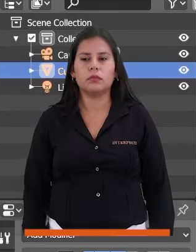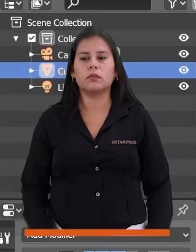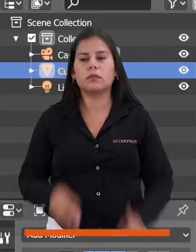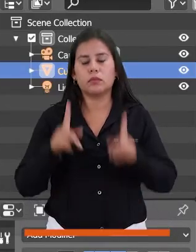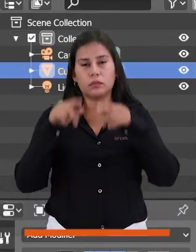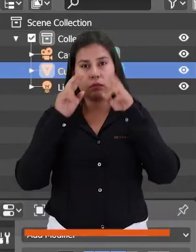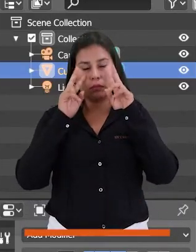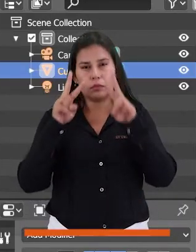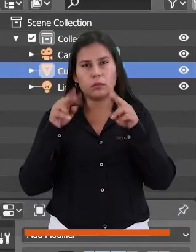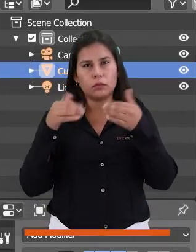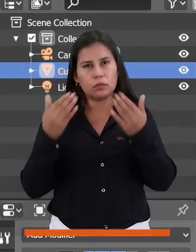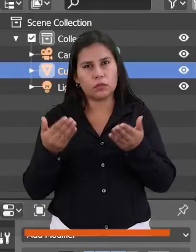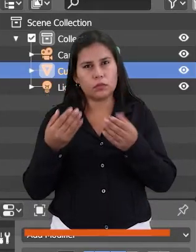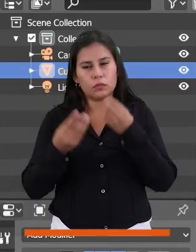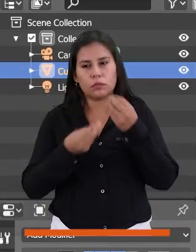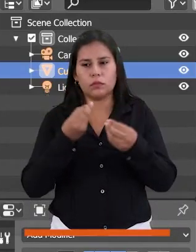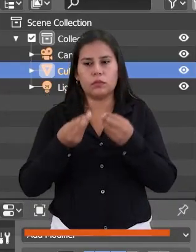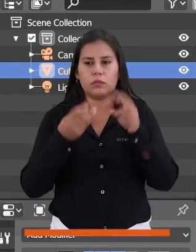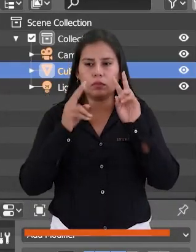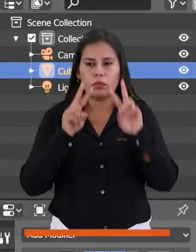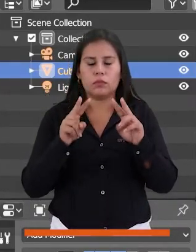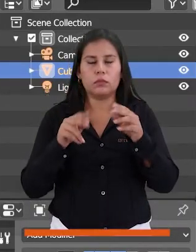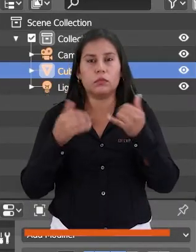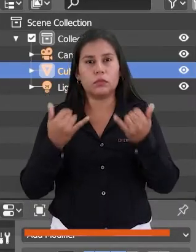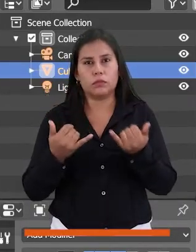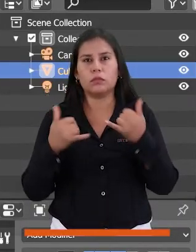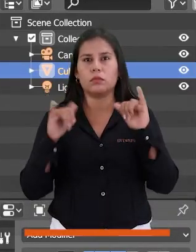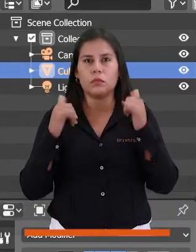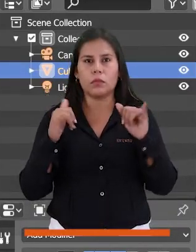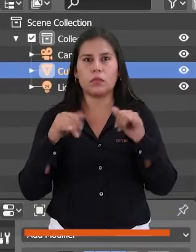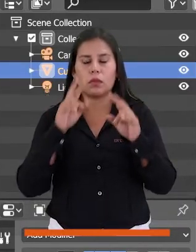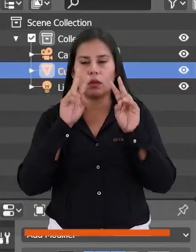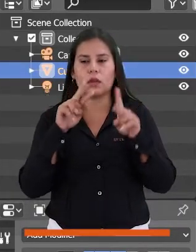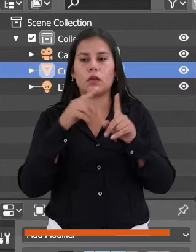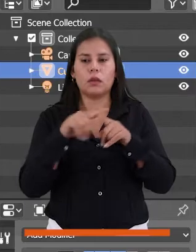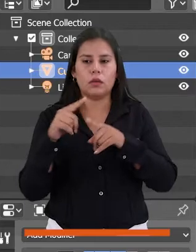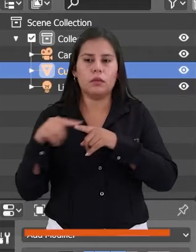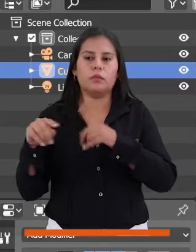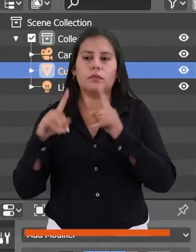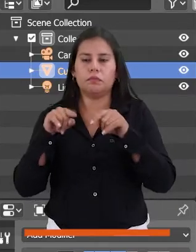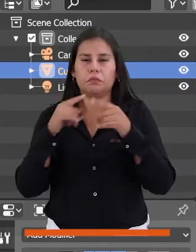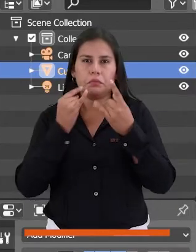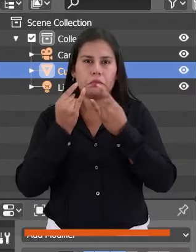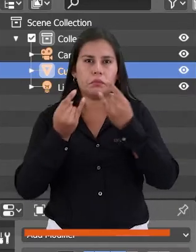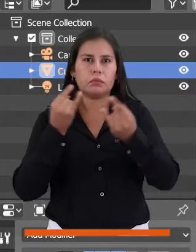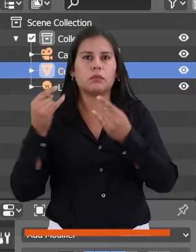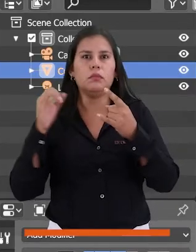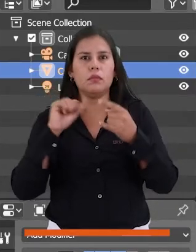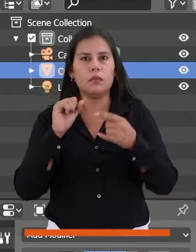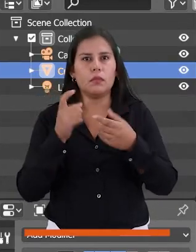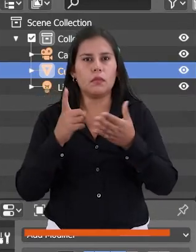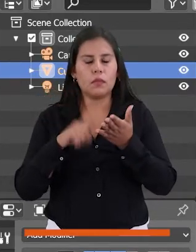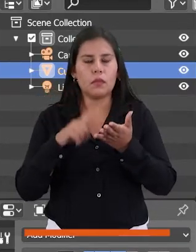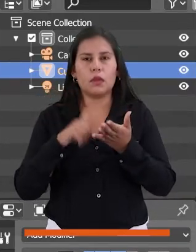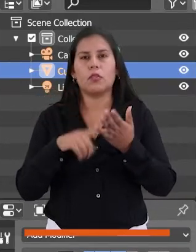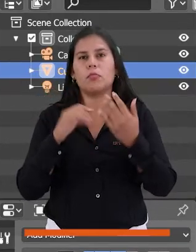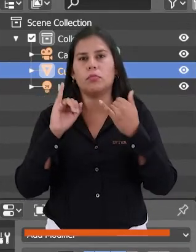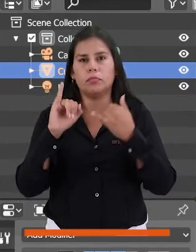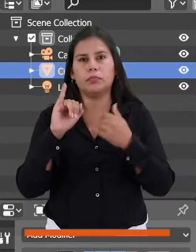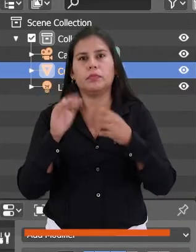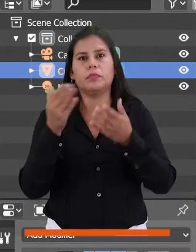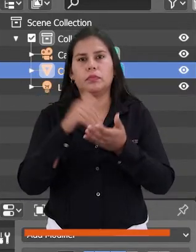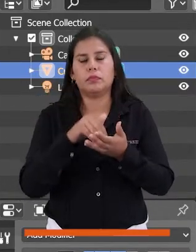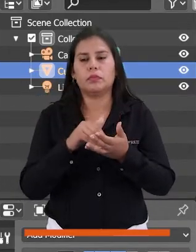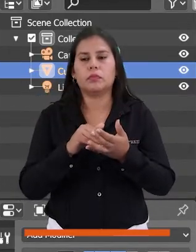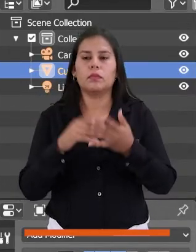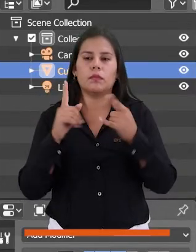Y vean entonces lo que tenemos. Tenemos ya aquí algo como bastante interesante, ¿no? Presiono nuevamente la tecla